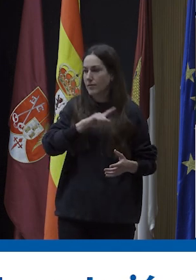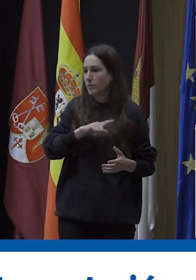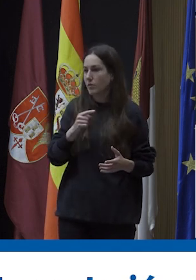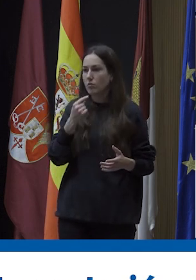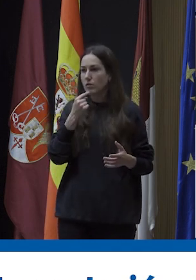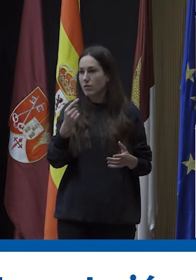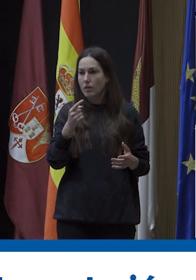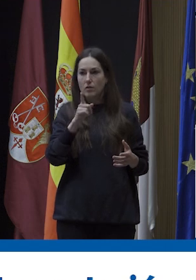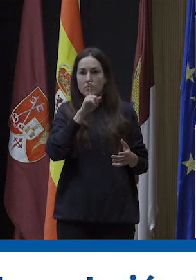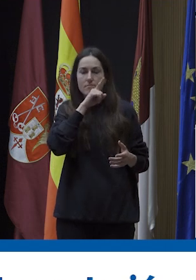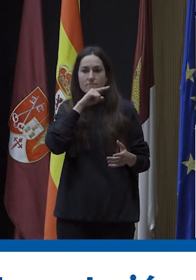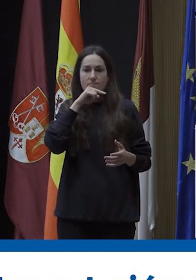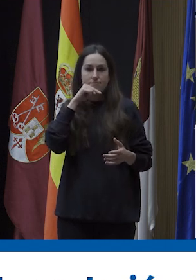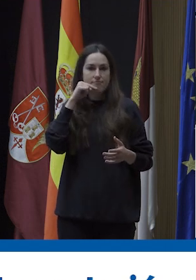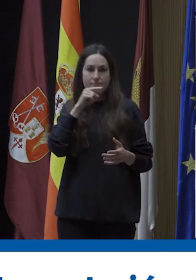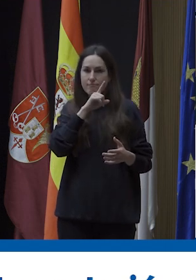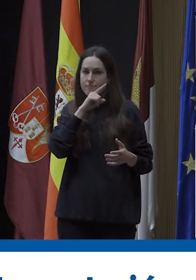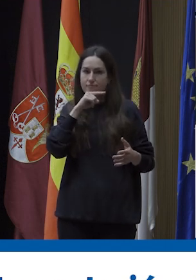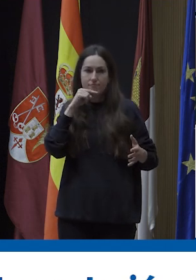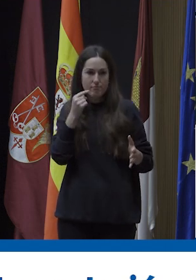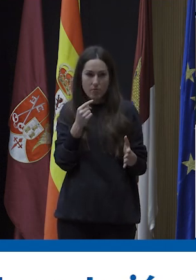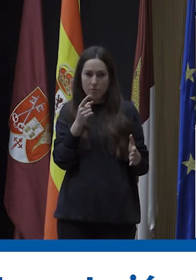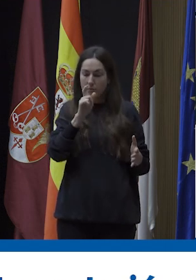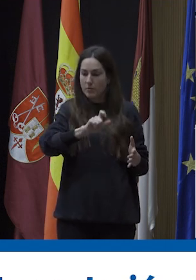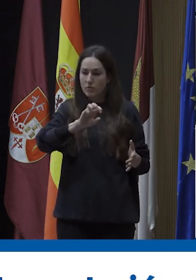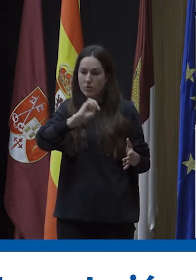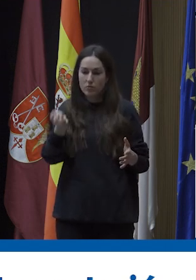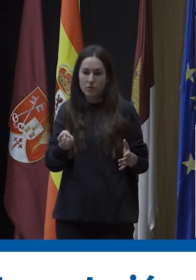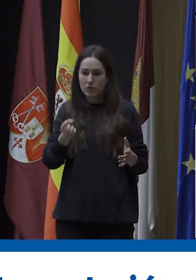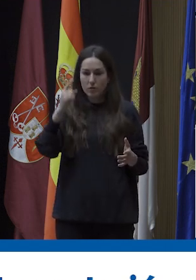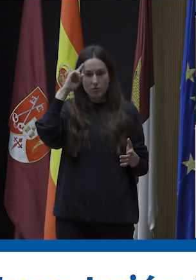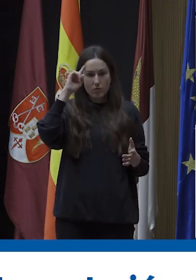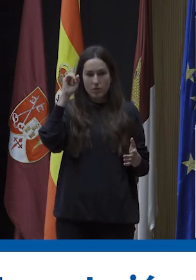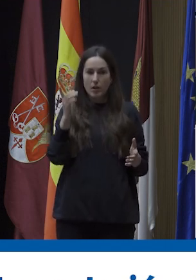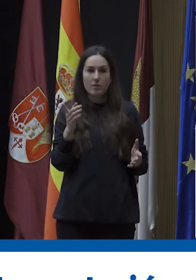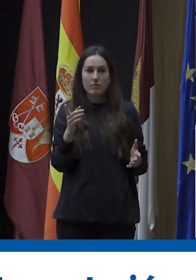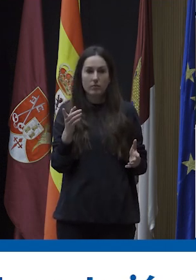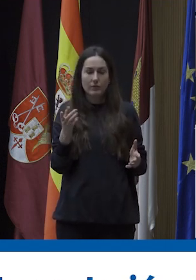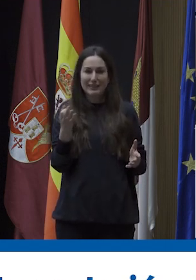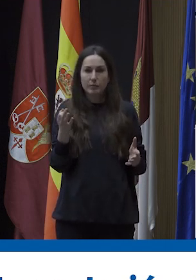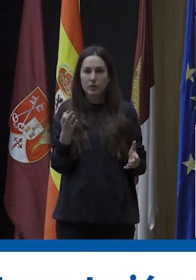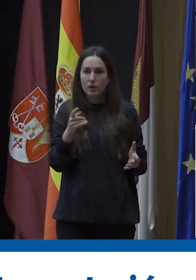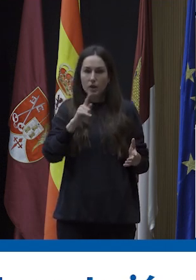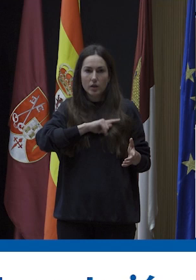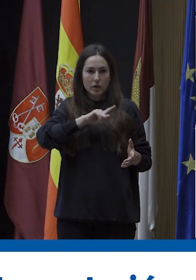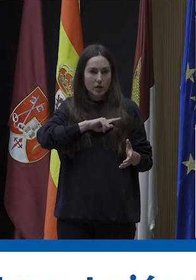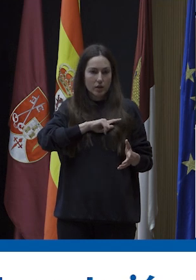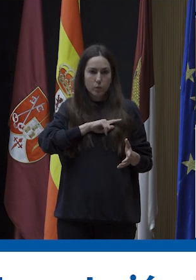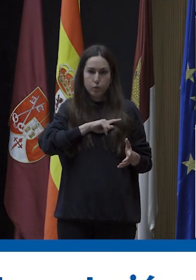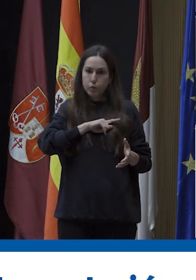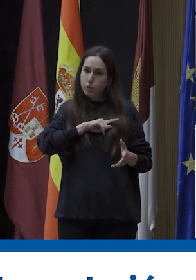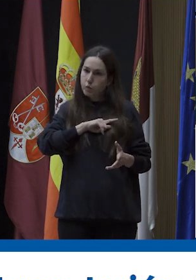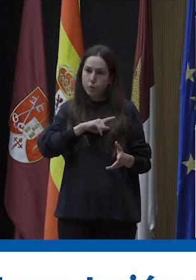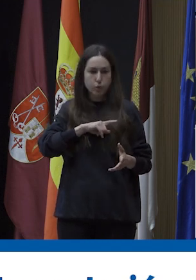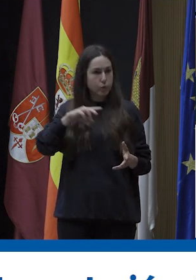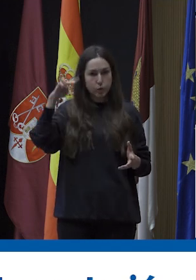lo describen como dolor, pero otras veces no saben lo que les está pasando, pero saben que es algo muy grave, se encuentran muy mal. Lo siguiente